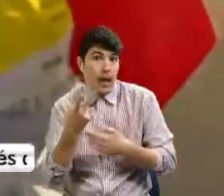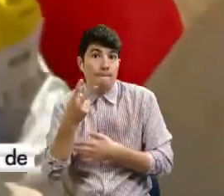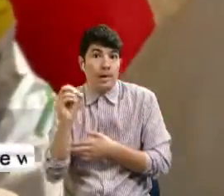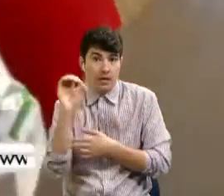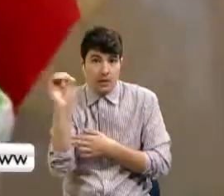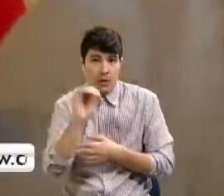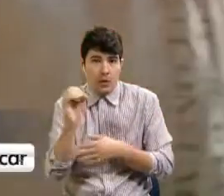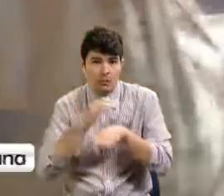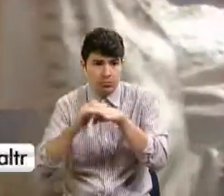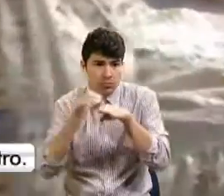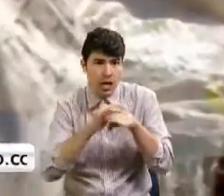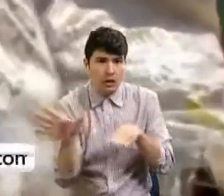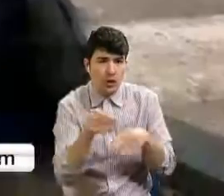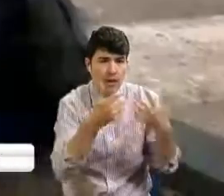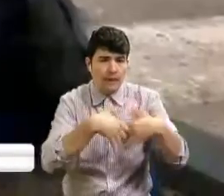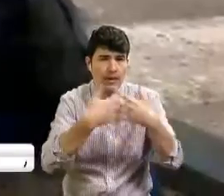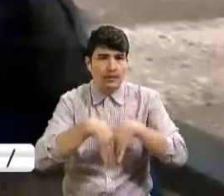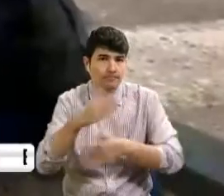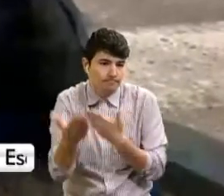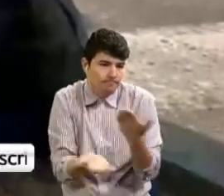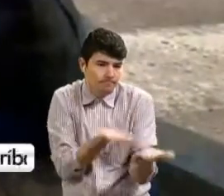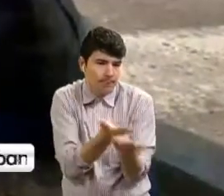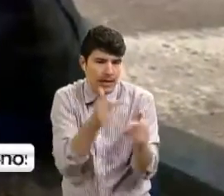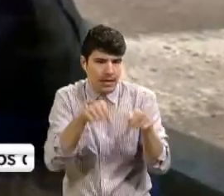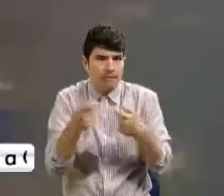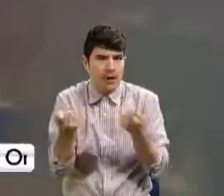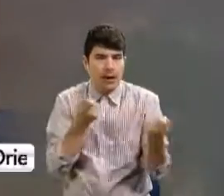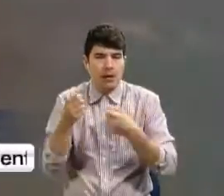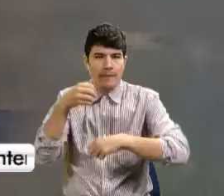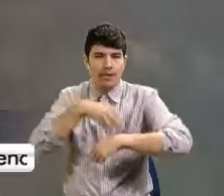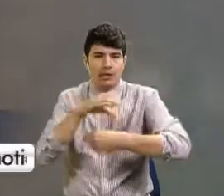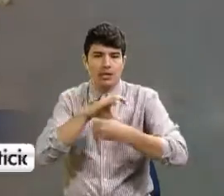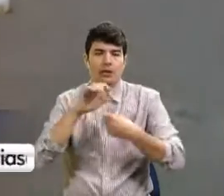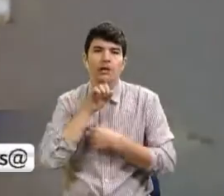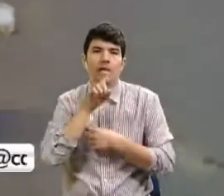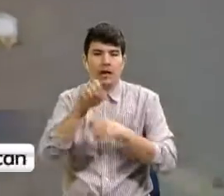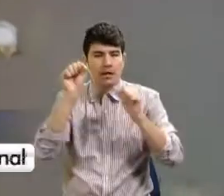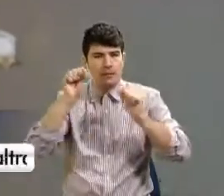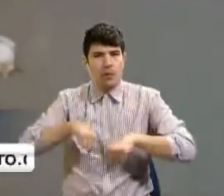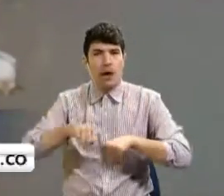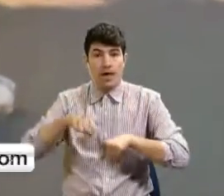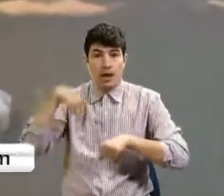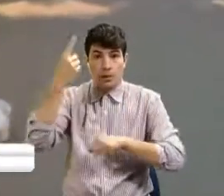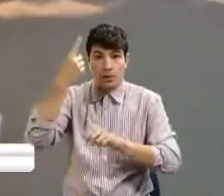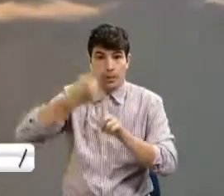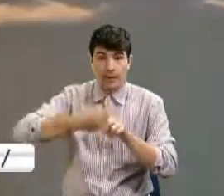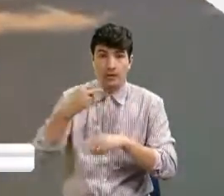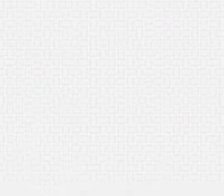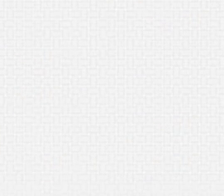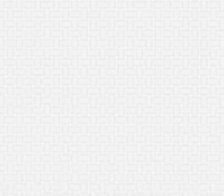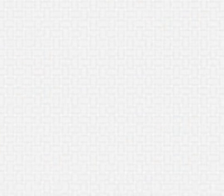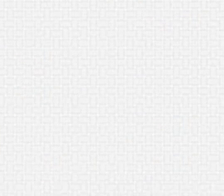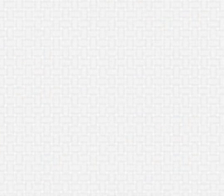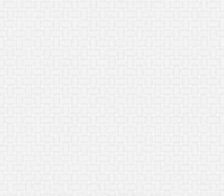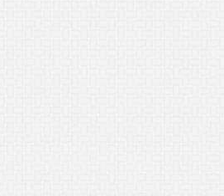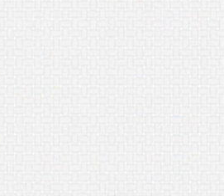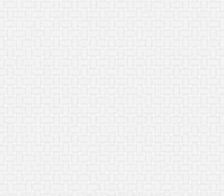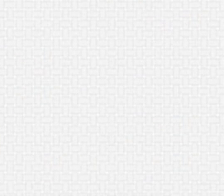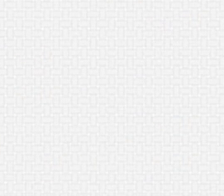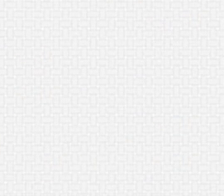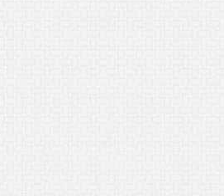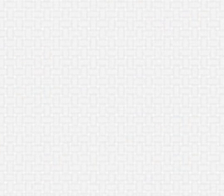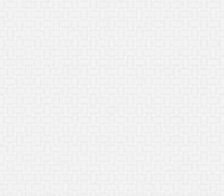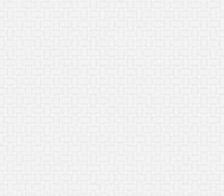invitación pública para el contrato de basuras de bucaramanga y se adjudique en él de noviembre quemando